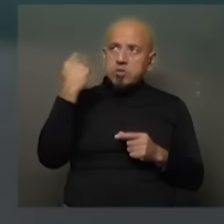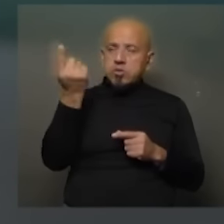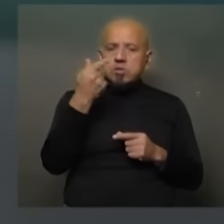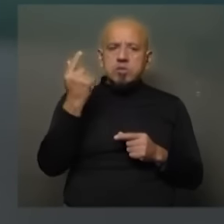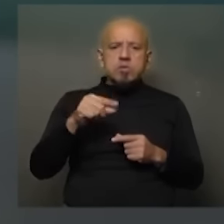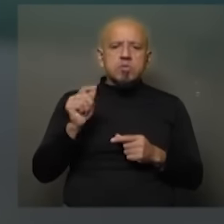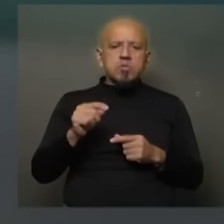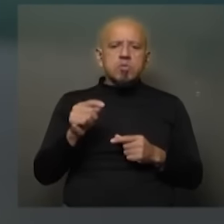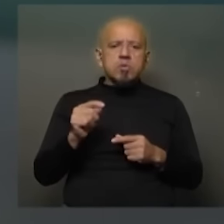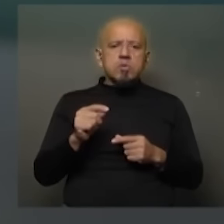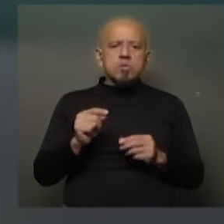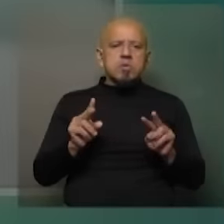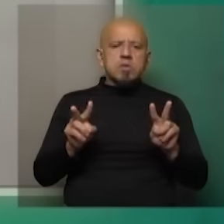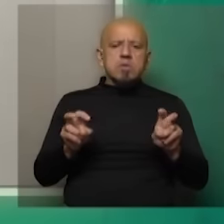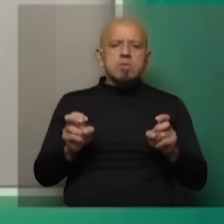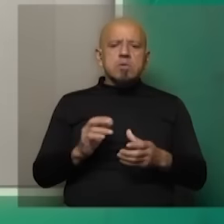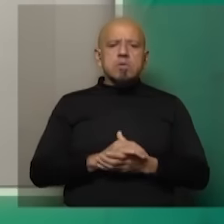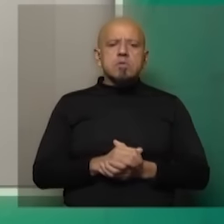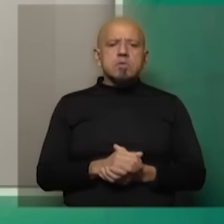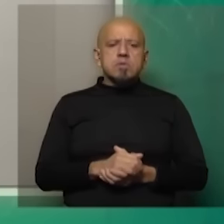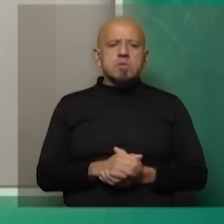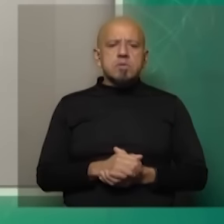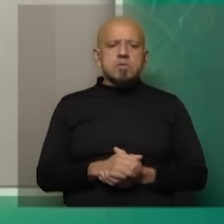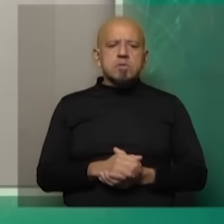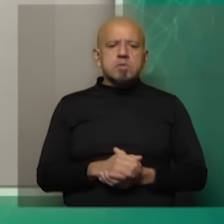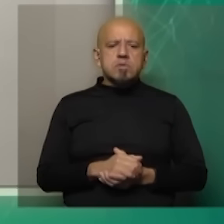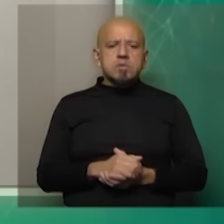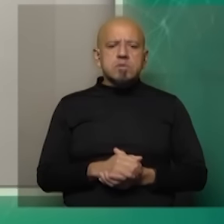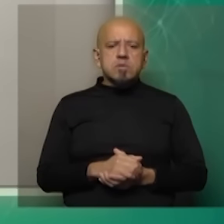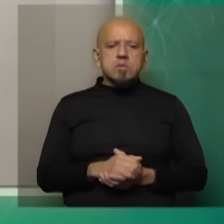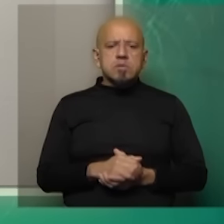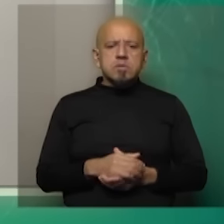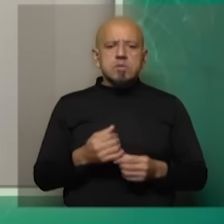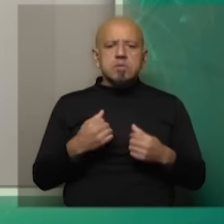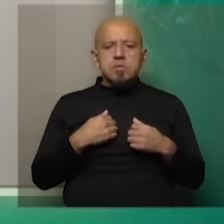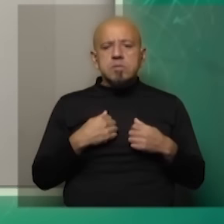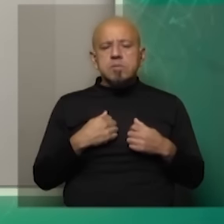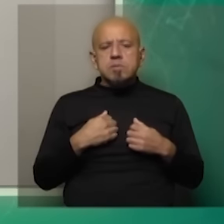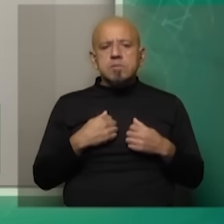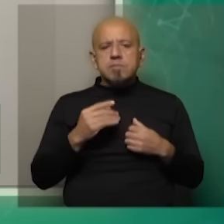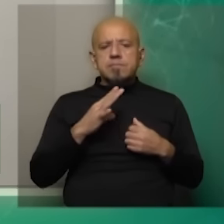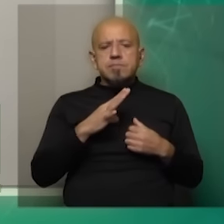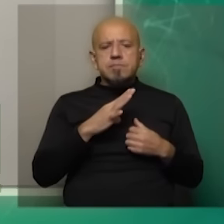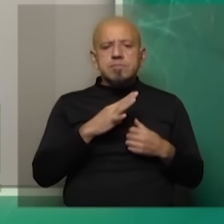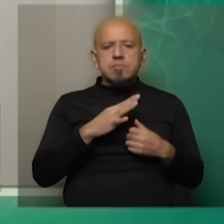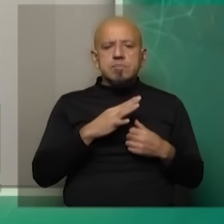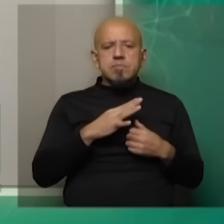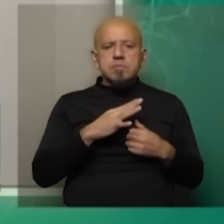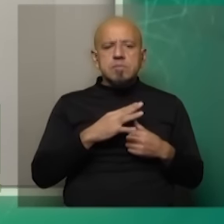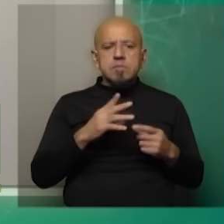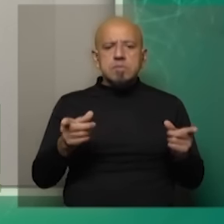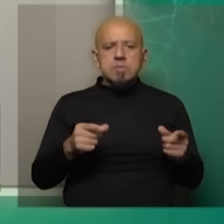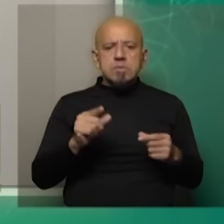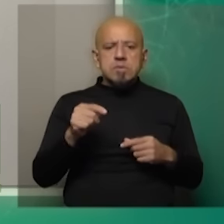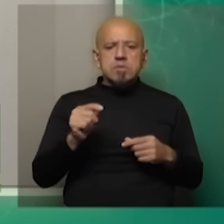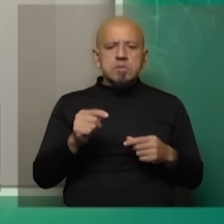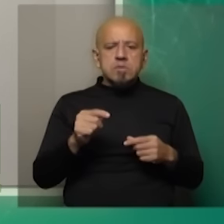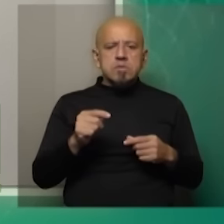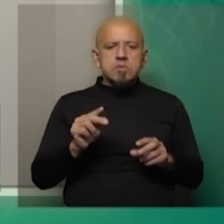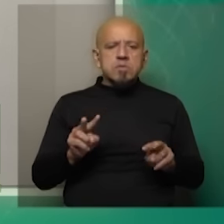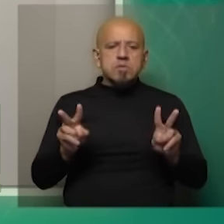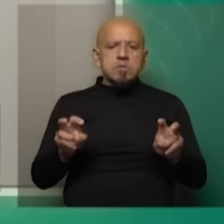interactuando, manejando este asunto. Lo que nosotros tenemos de interacción en redes es que hay cuentas sin seguidores del exterior que están interactuando con el